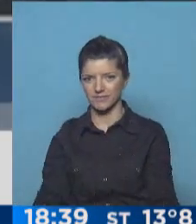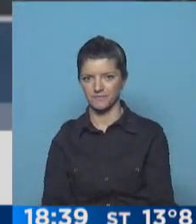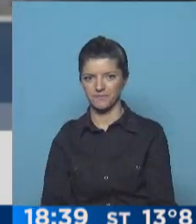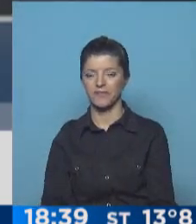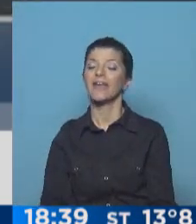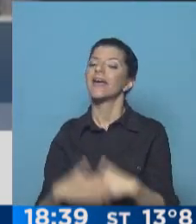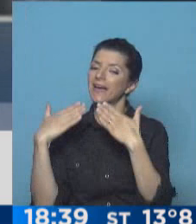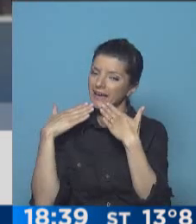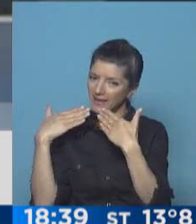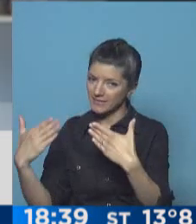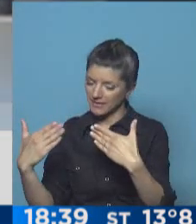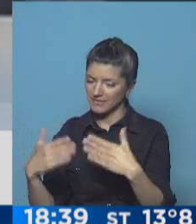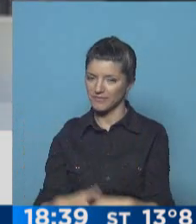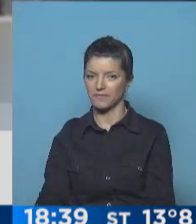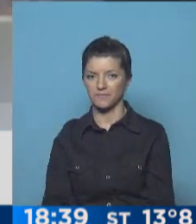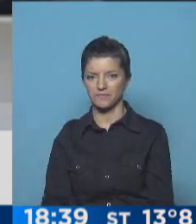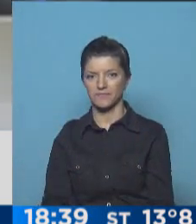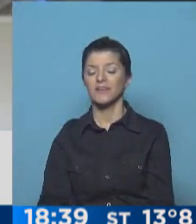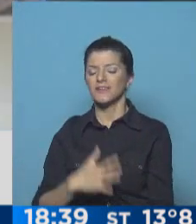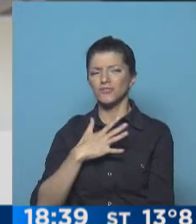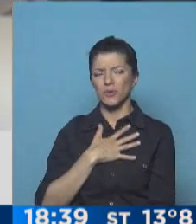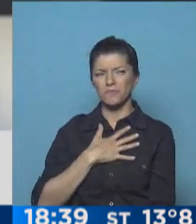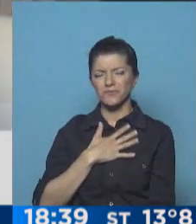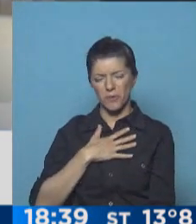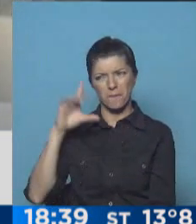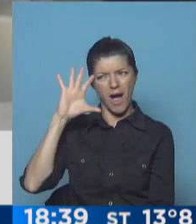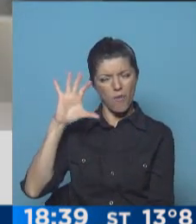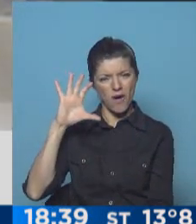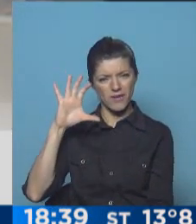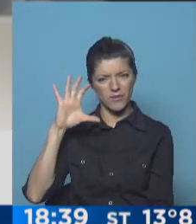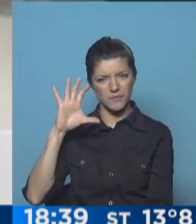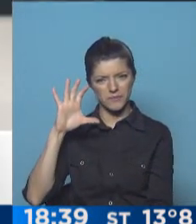Gracias, Julio. Me acuerdo de tus tumultuosas también.